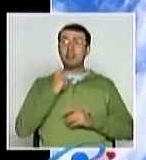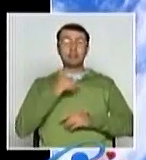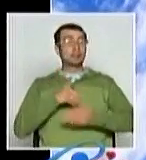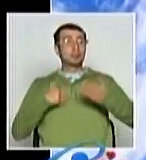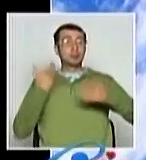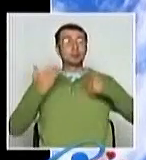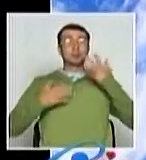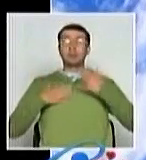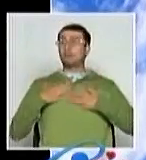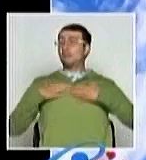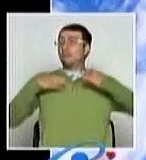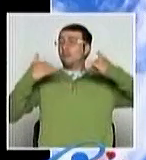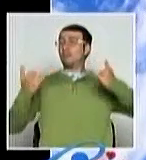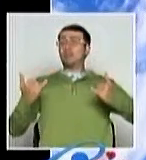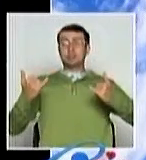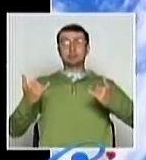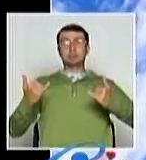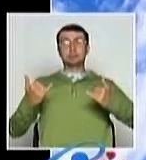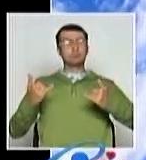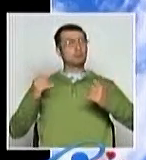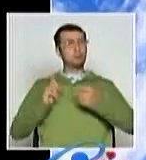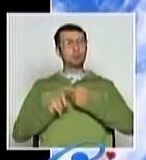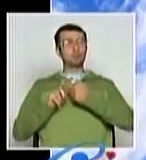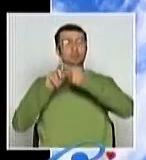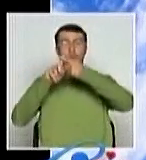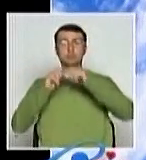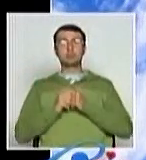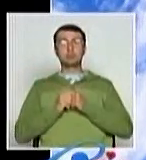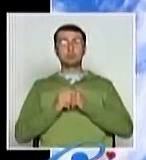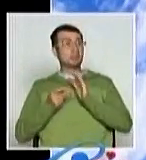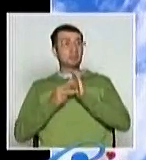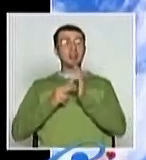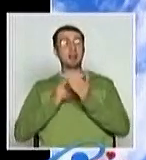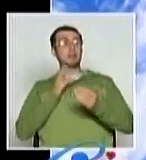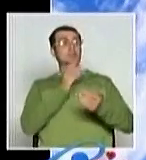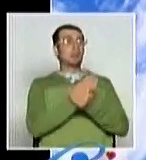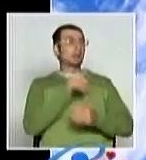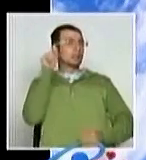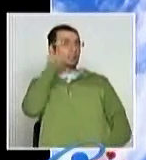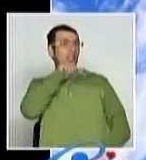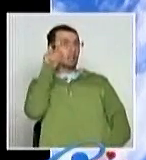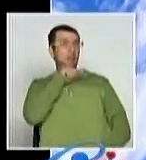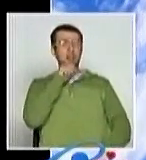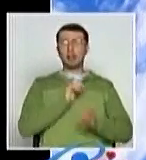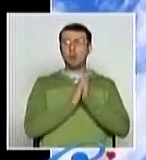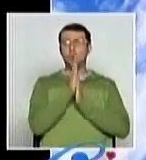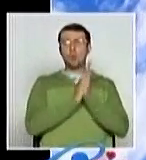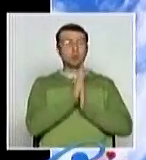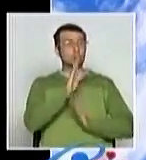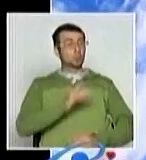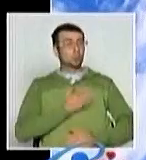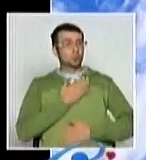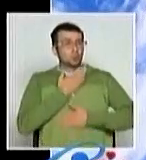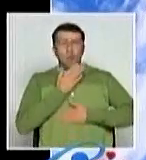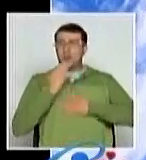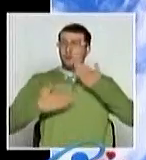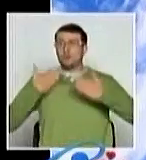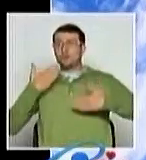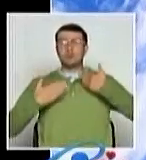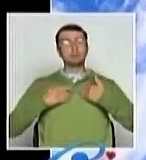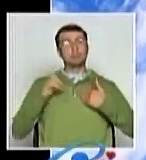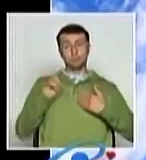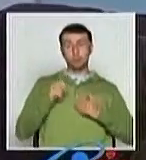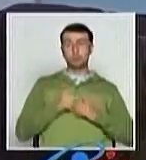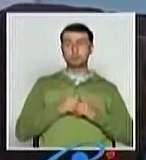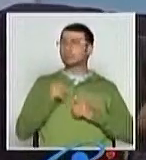pero placer positivo no ha placer biológico de irme a tomar una cerveza para que me altere mi mundo químico con la dopamina para sentir placer no es